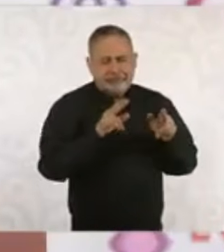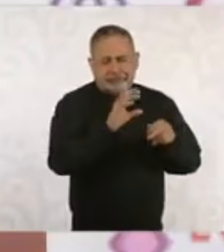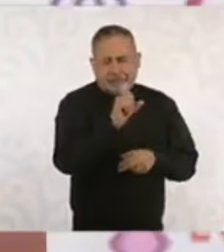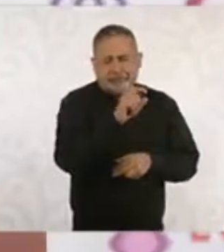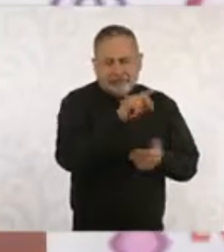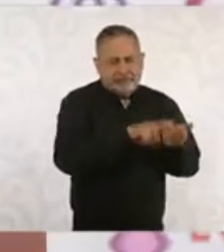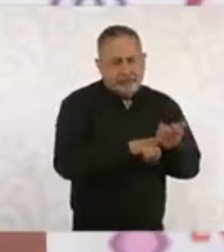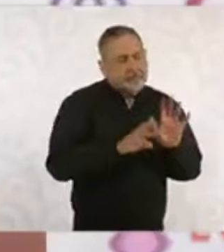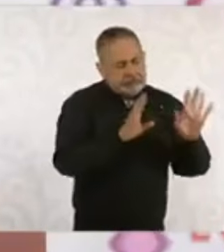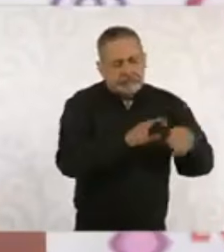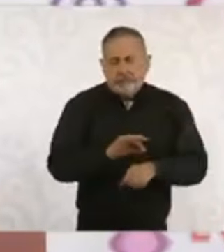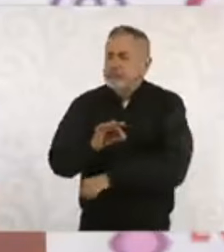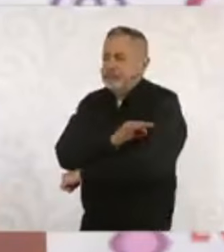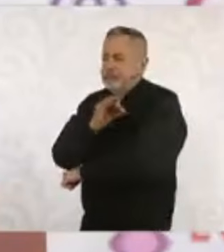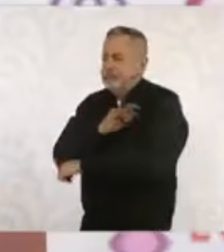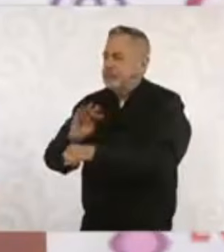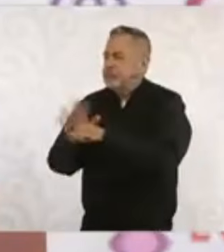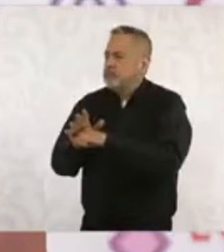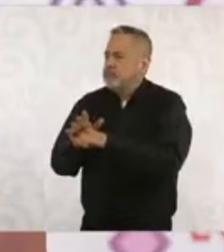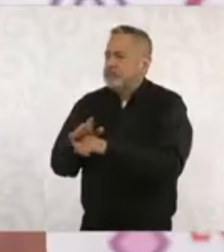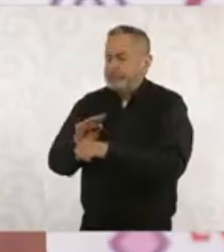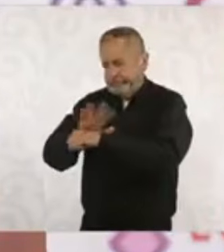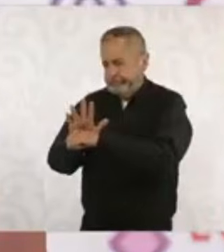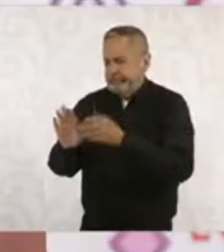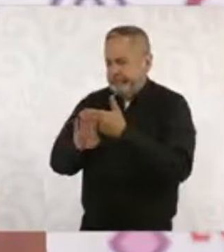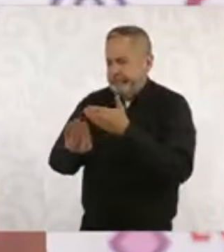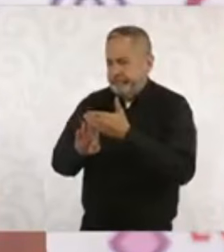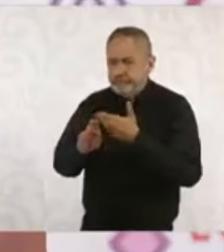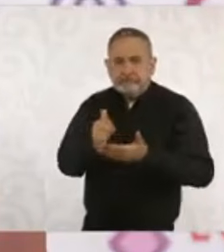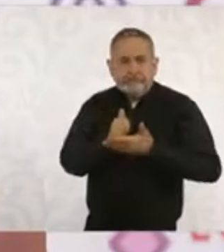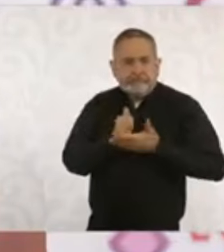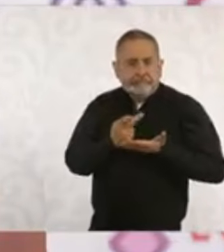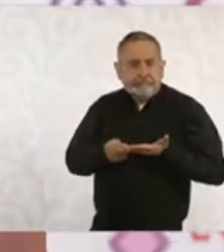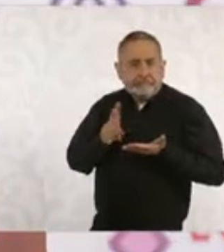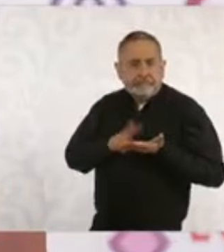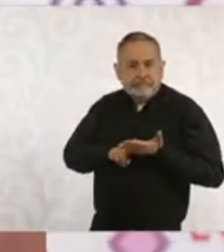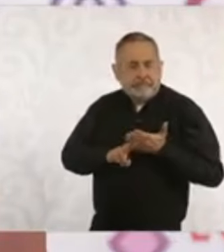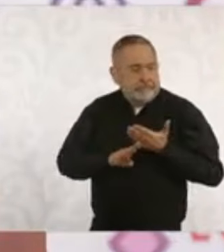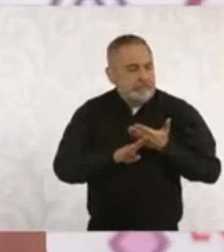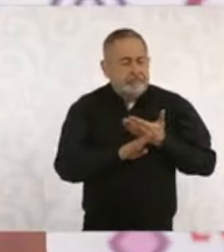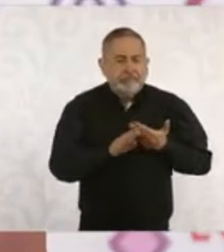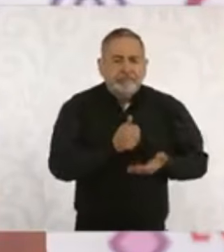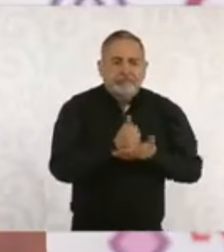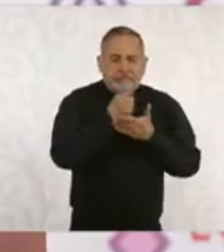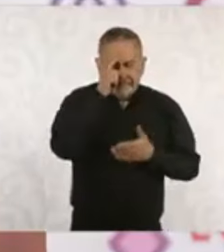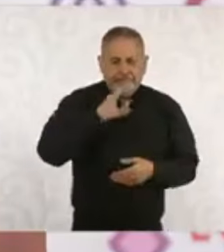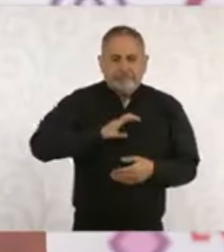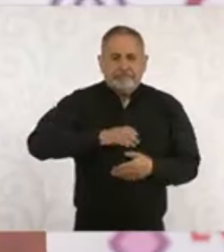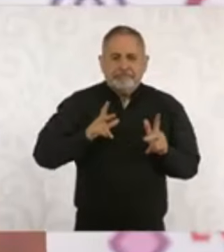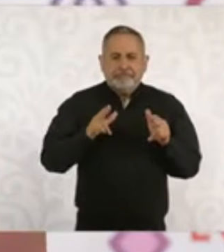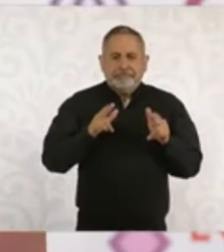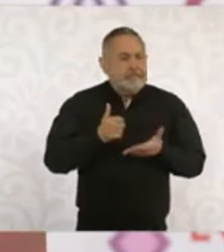Entonces, lo que viene con RNA no nada más es para el tratamiento de enfermedades infecciosas, sino para